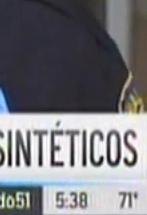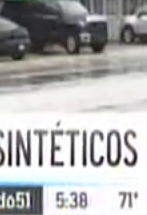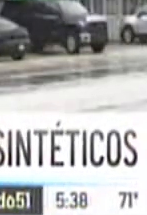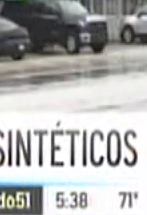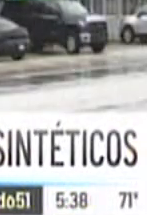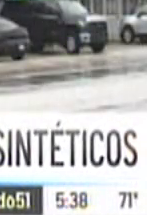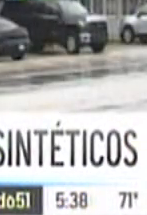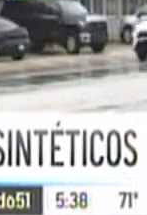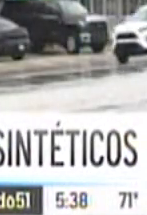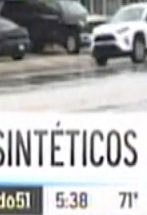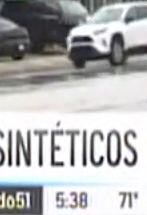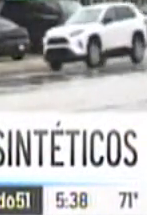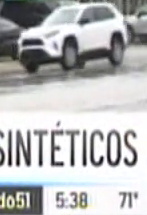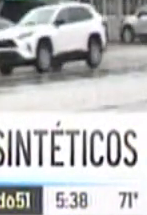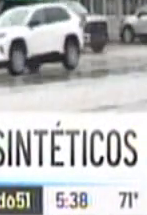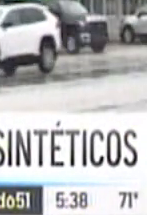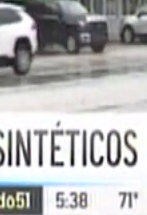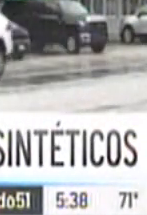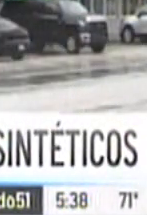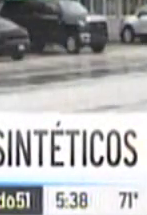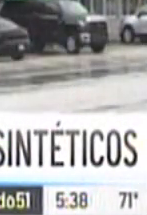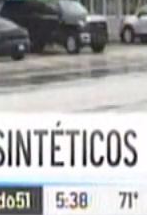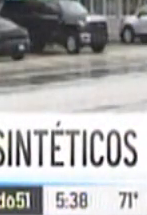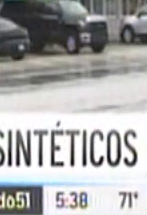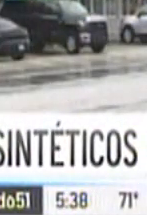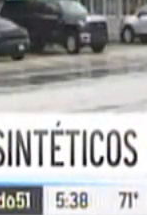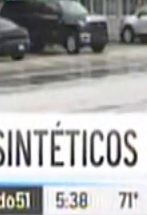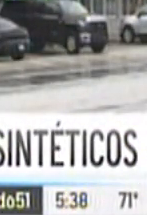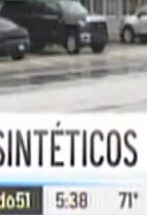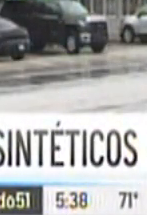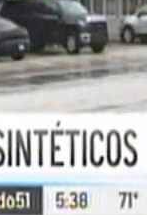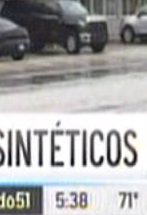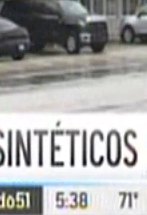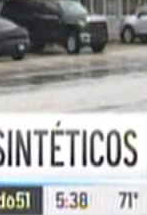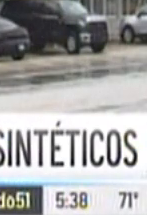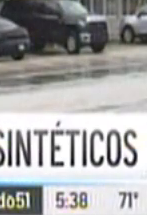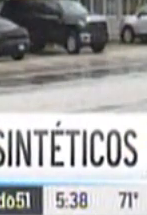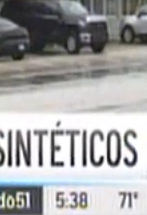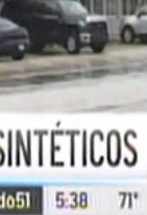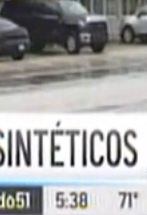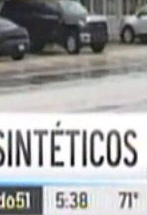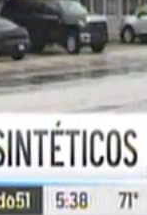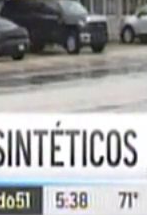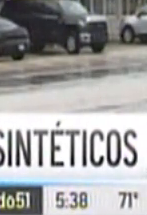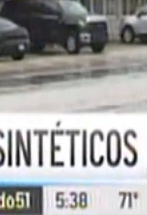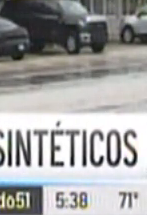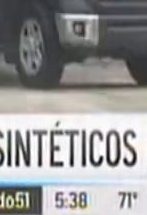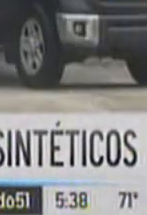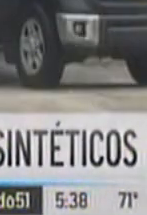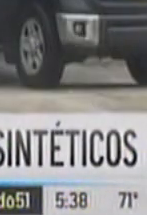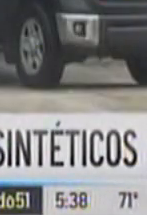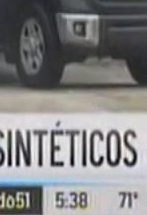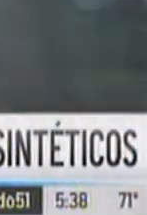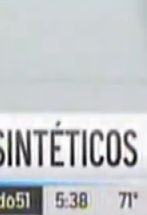específicamente a nuestra juventud. La labor de nosotros es para tratar de parar la venta de drogas en nuestra